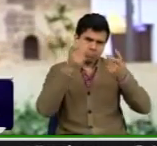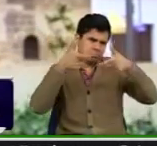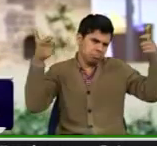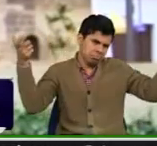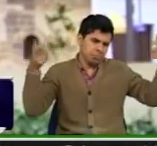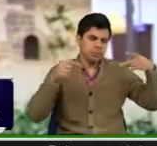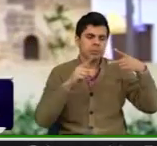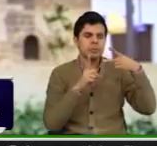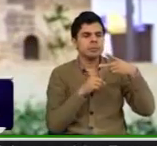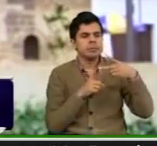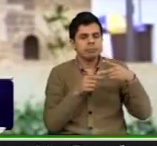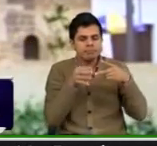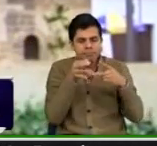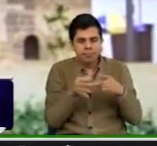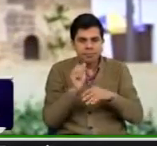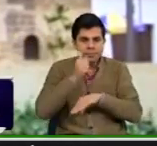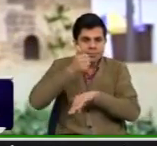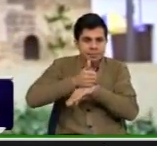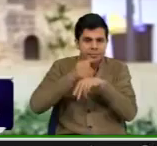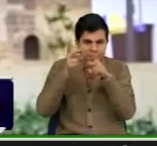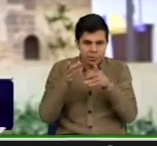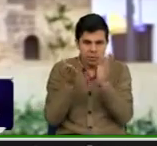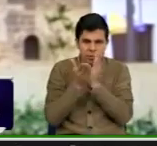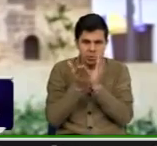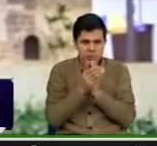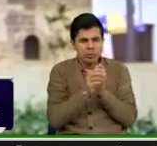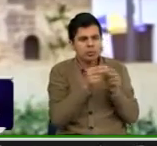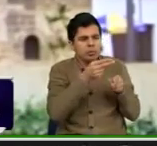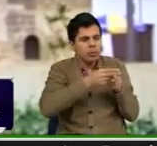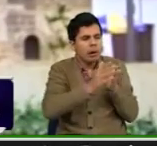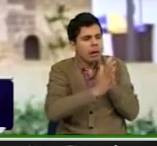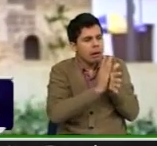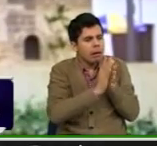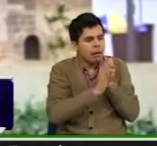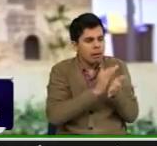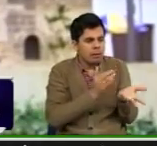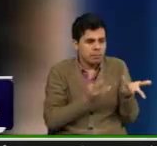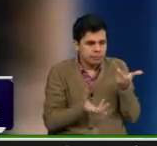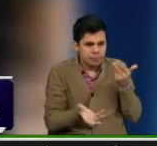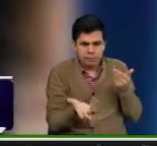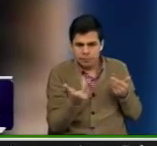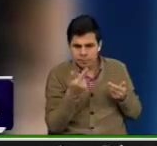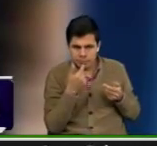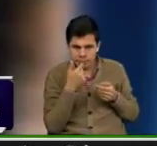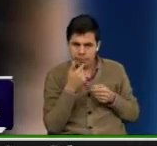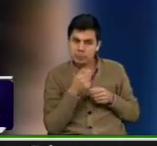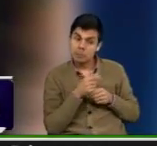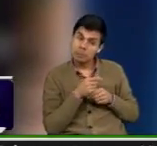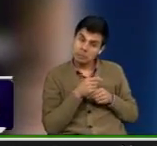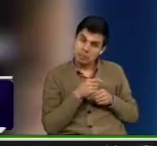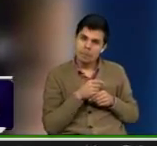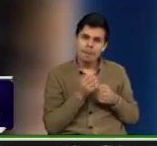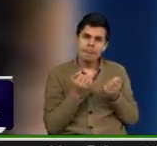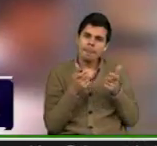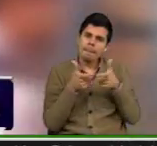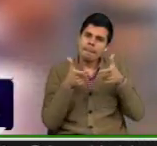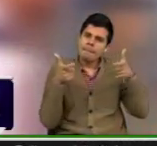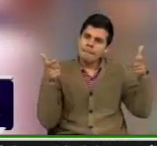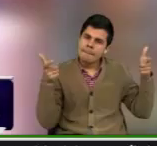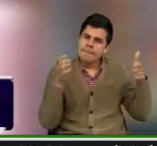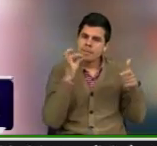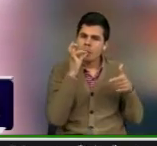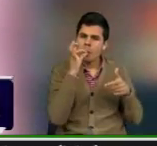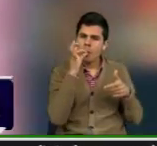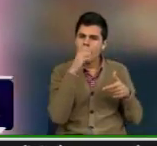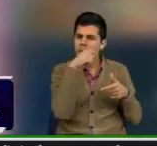solamente se les entregó a los rectores de las instituciones educativas, en donde también se conocieron datos como el incremento del